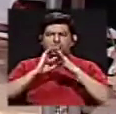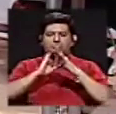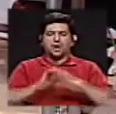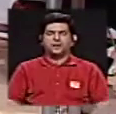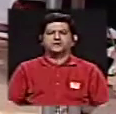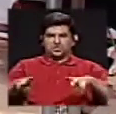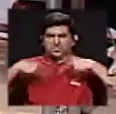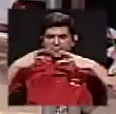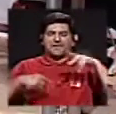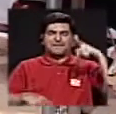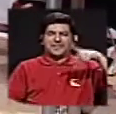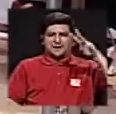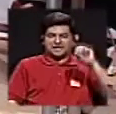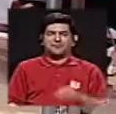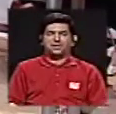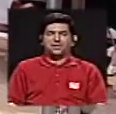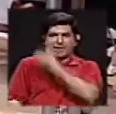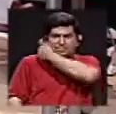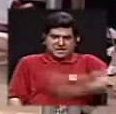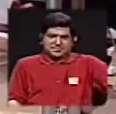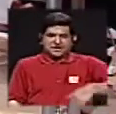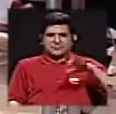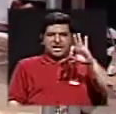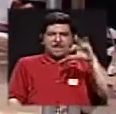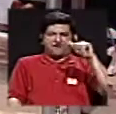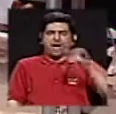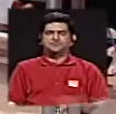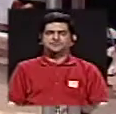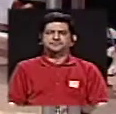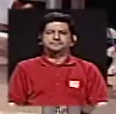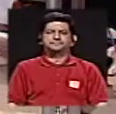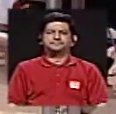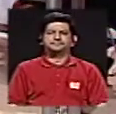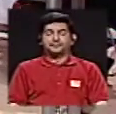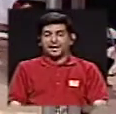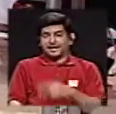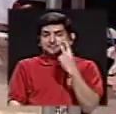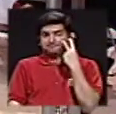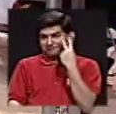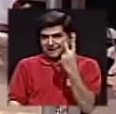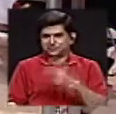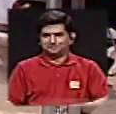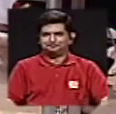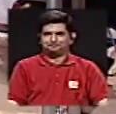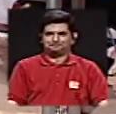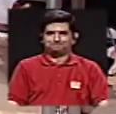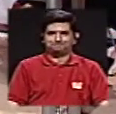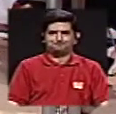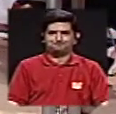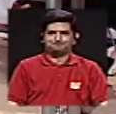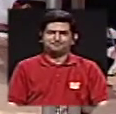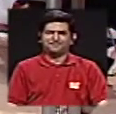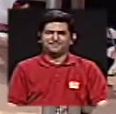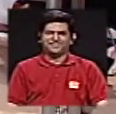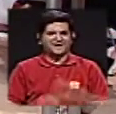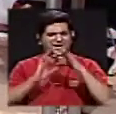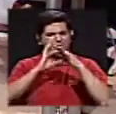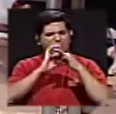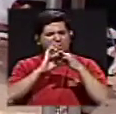patricia mora la presidenta del partido frente amplio vamos a ver por por qué coalición